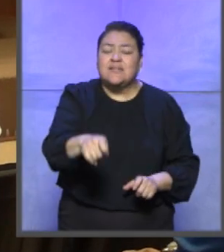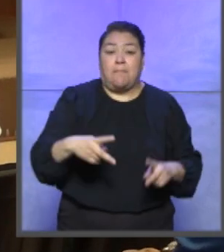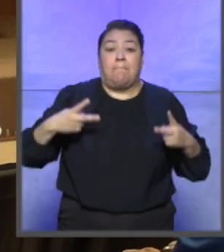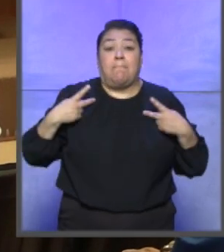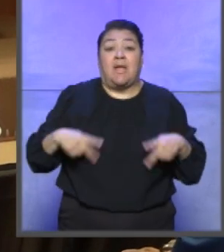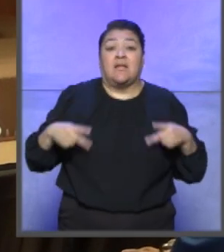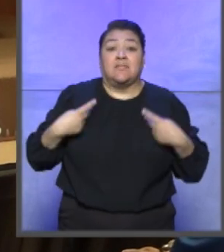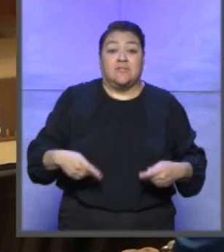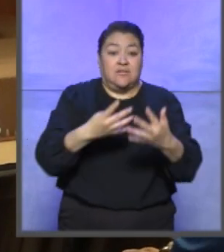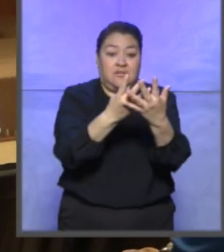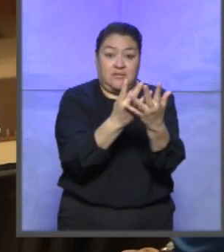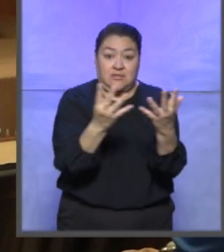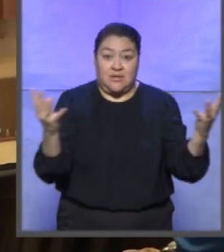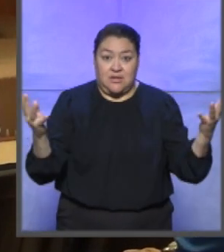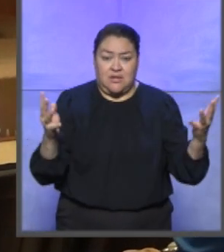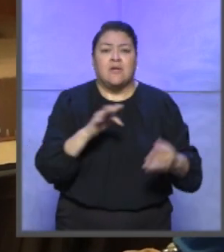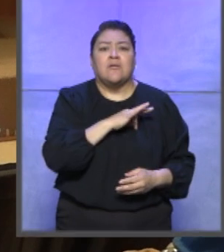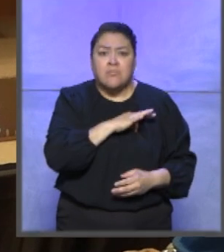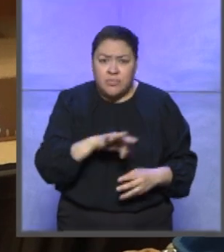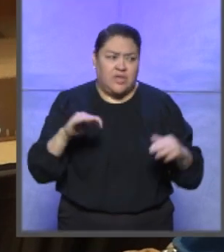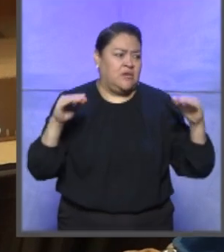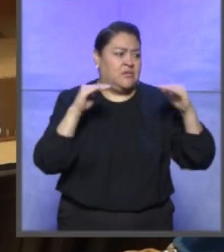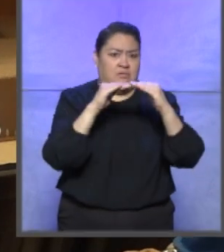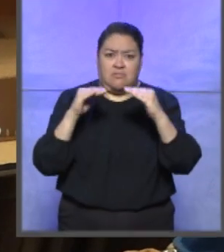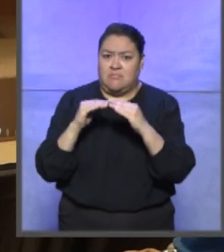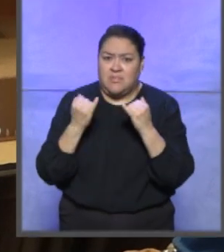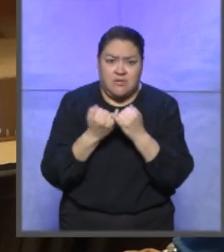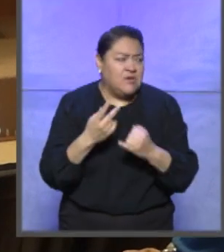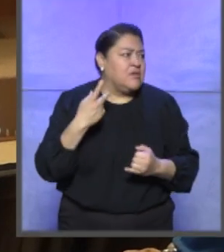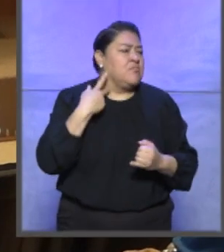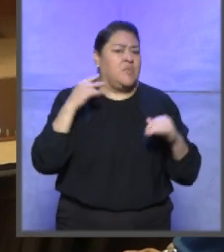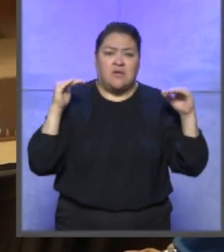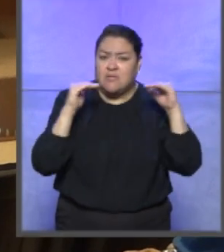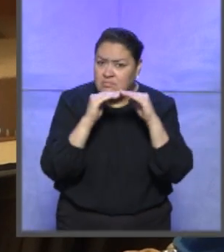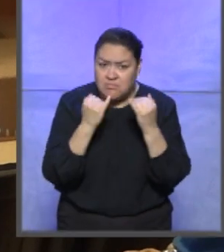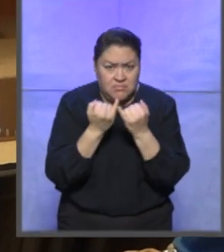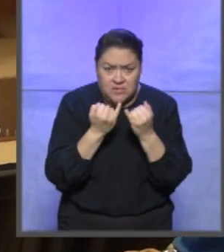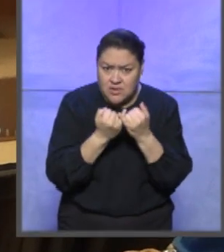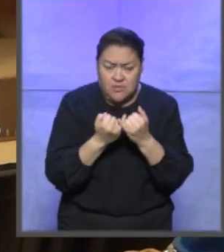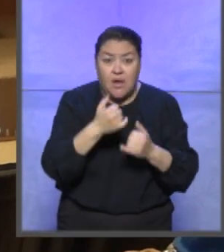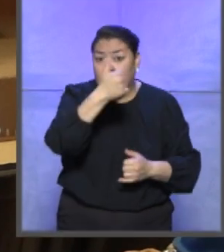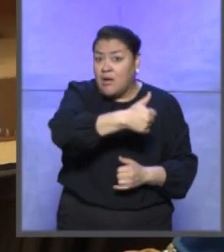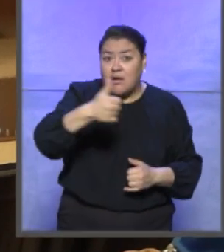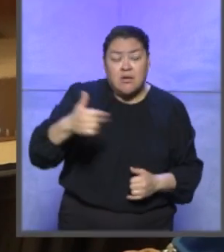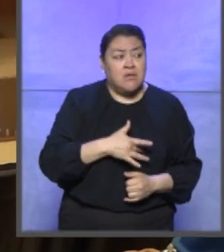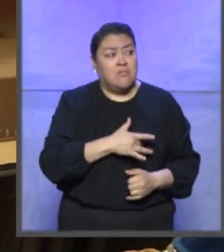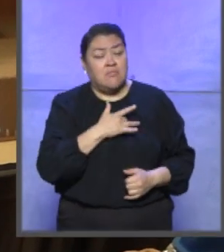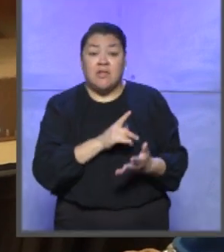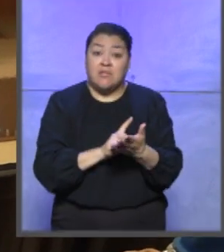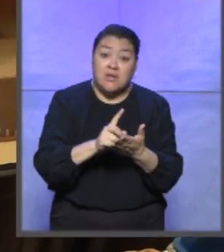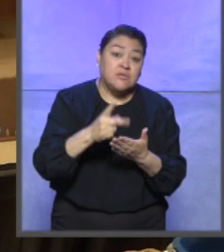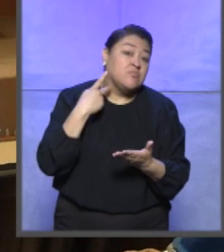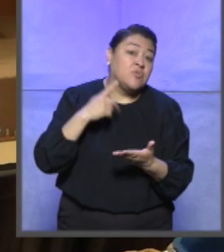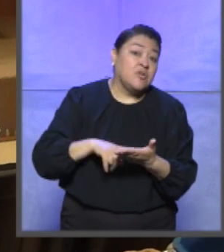todas y a todos que tengamos las mismas capacidades de incidencia frente a la política y ejerzamos de esta forma